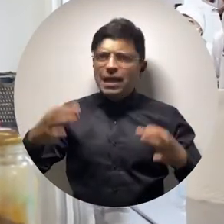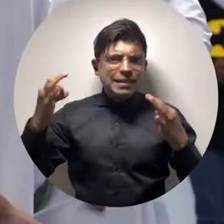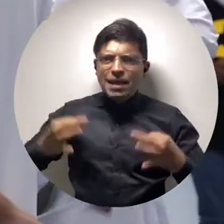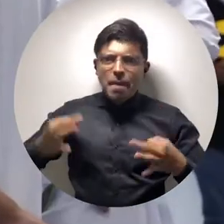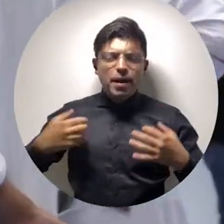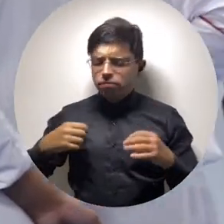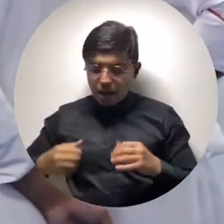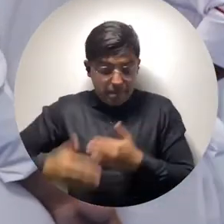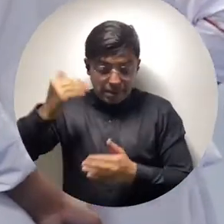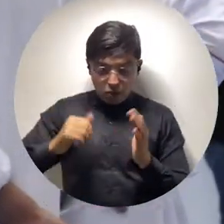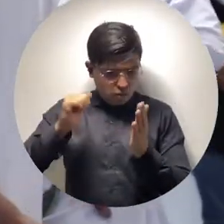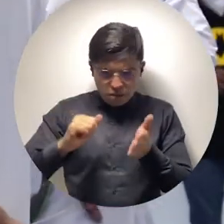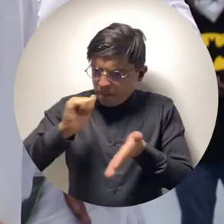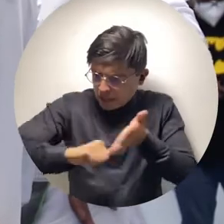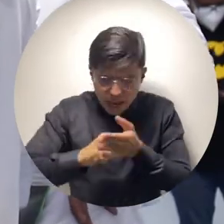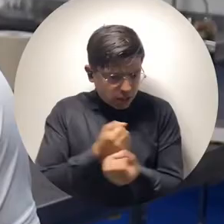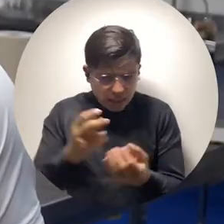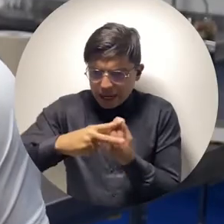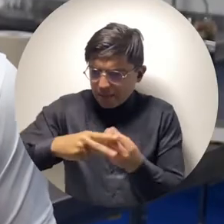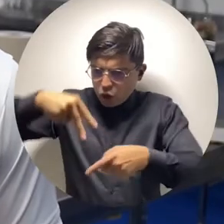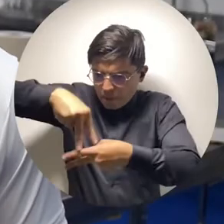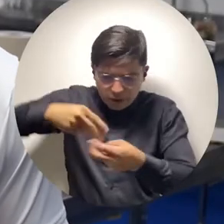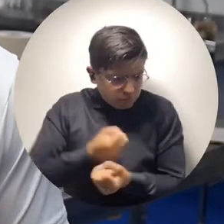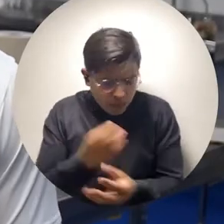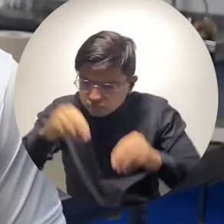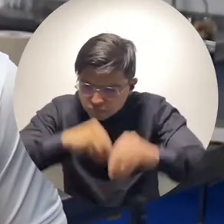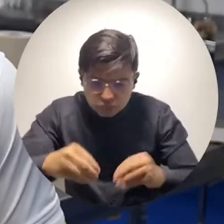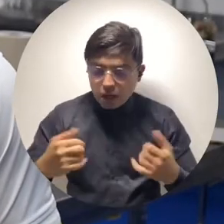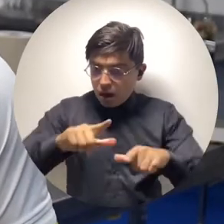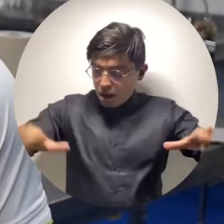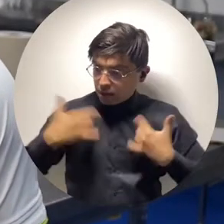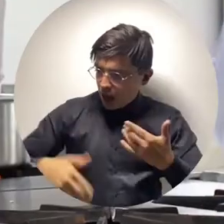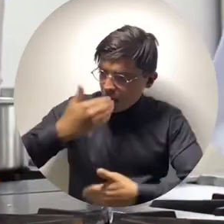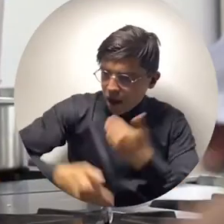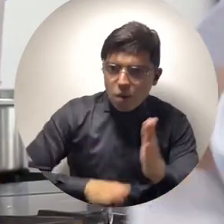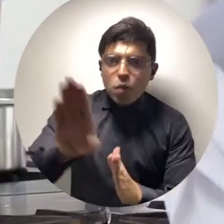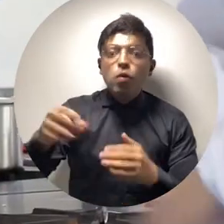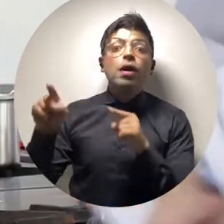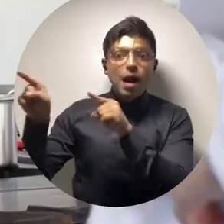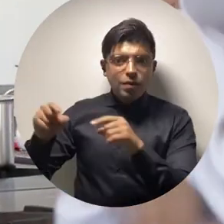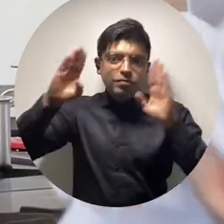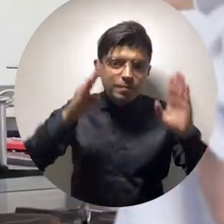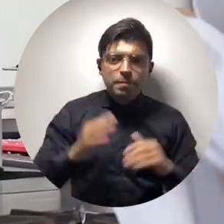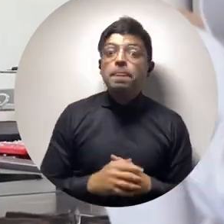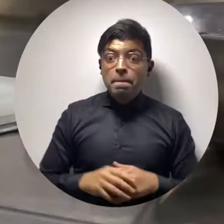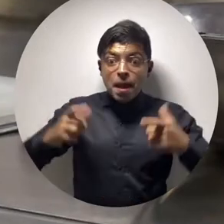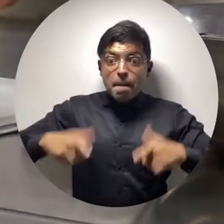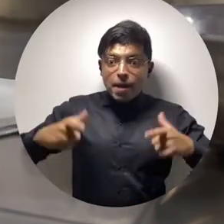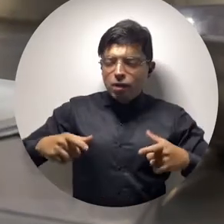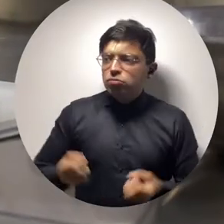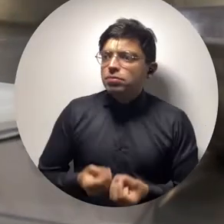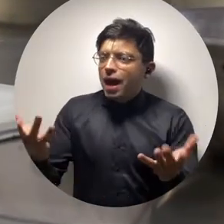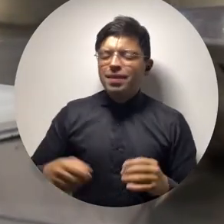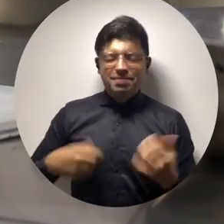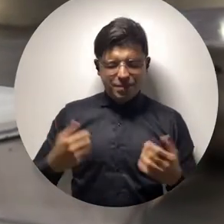inicio de la construcción de la dotación de la habilitación y de la puesta en marcha del laboratorio cada plato trascenderá a los